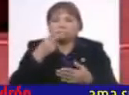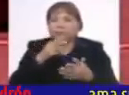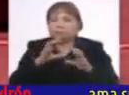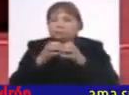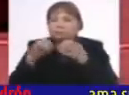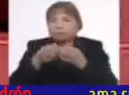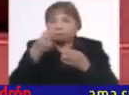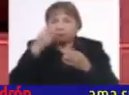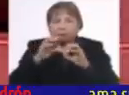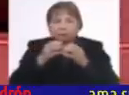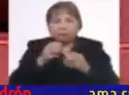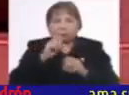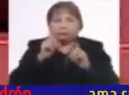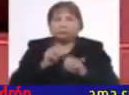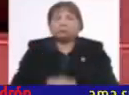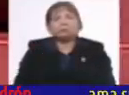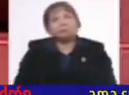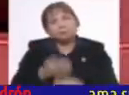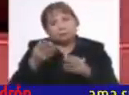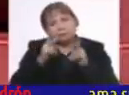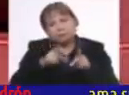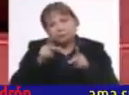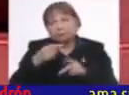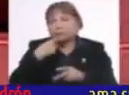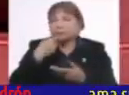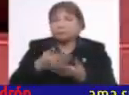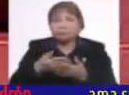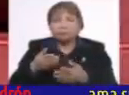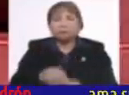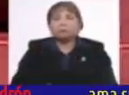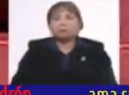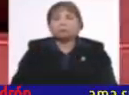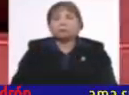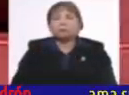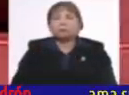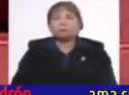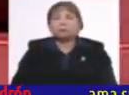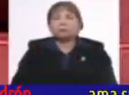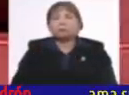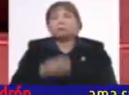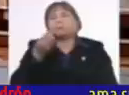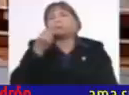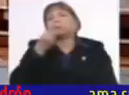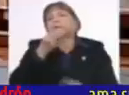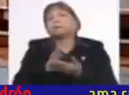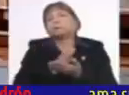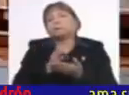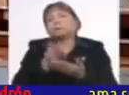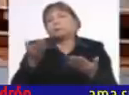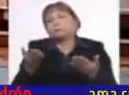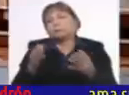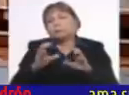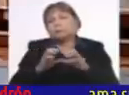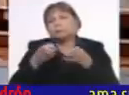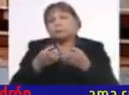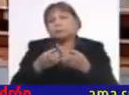consejo aquí la pregunta es hubo un plan usted lo está planteado no está diciendo porque no participo en sesiones de